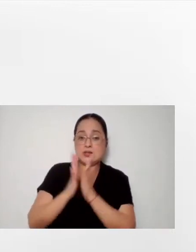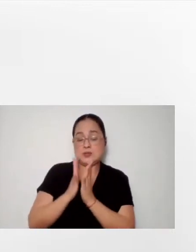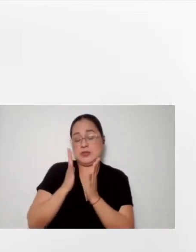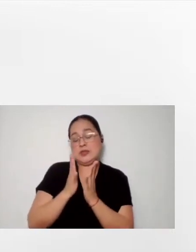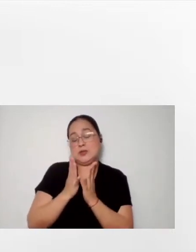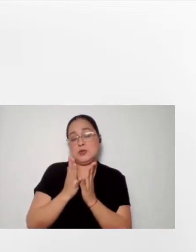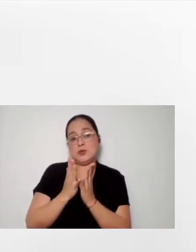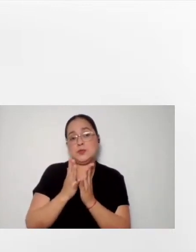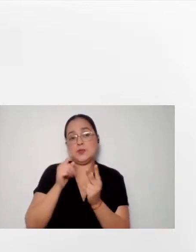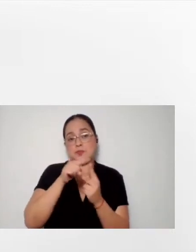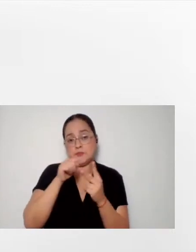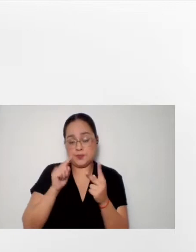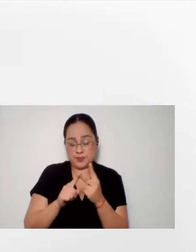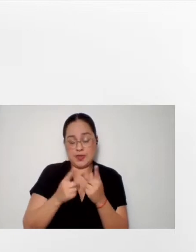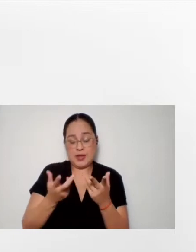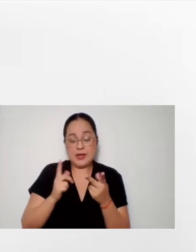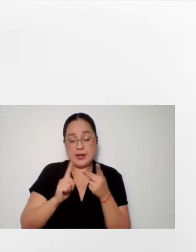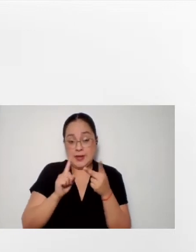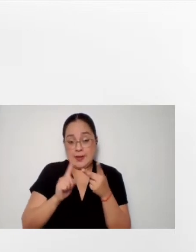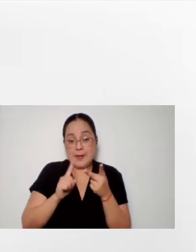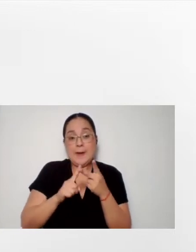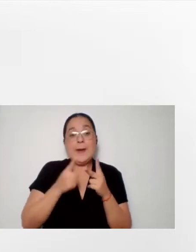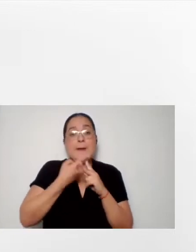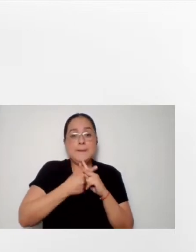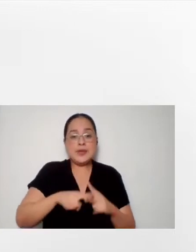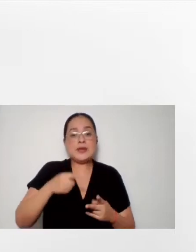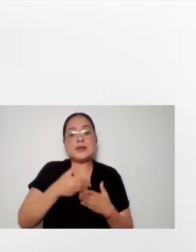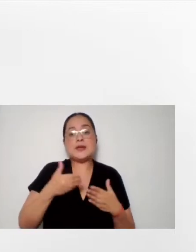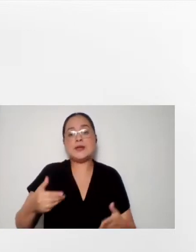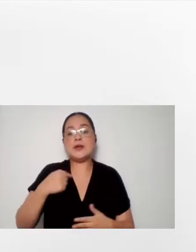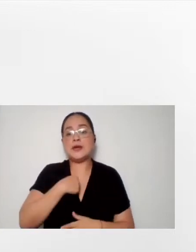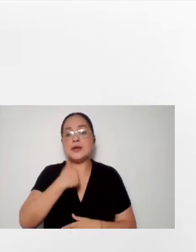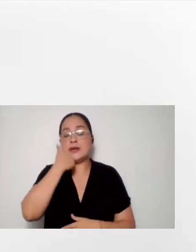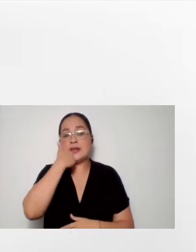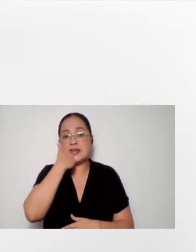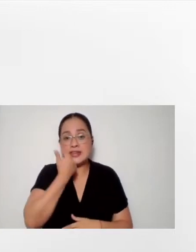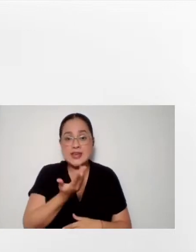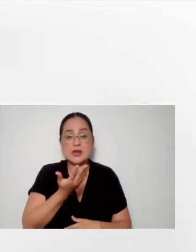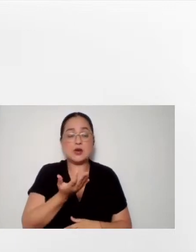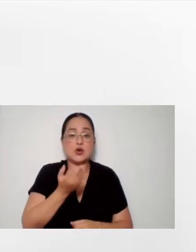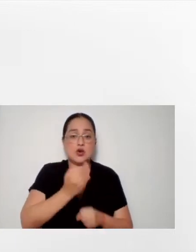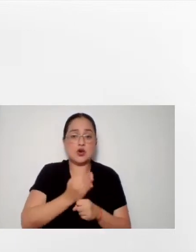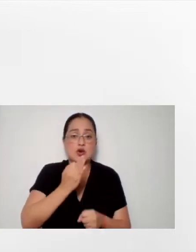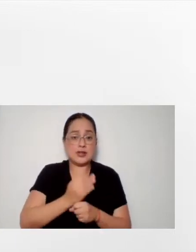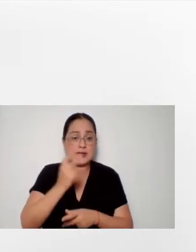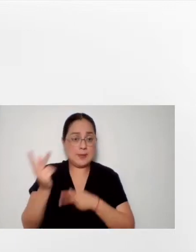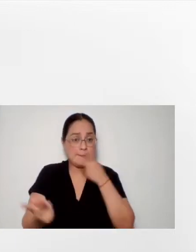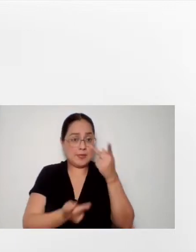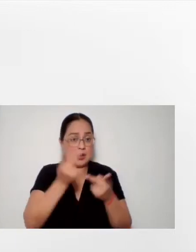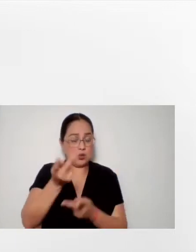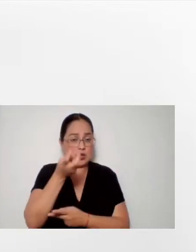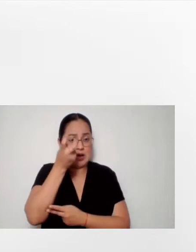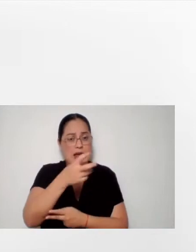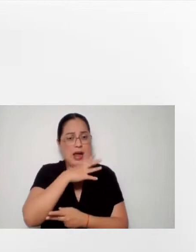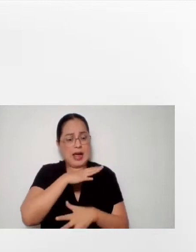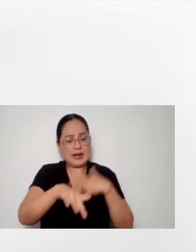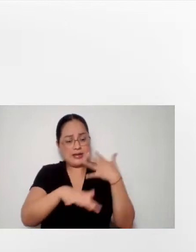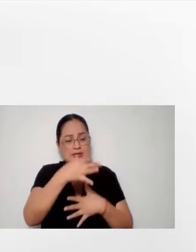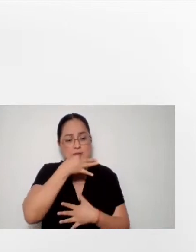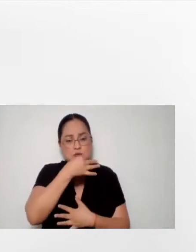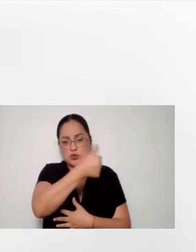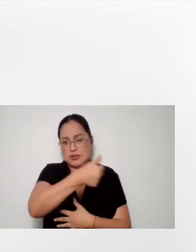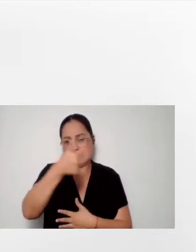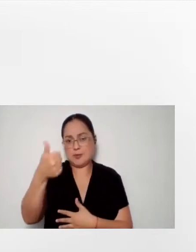de jurisprudencia, en el que me gustaría como abrir el tema, y aquí tienen unos 15 minutos cada